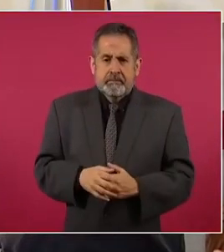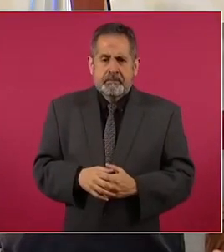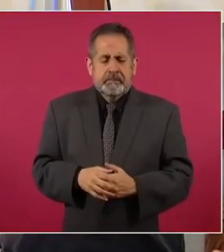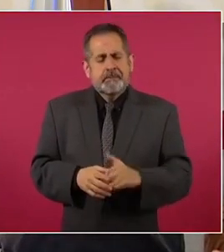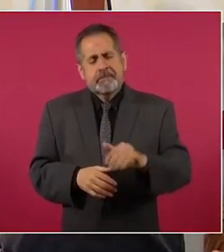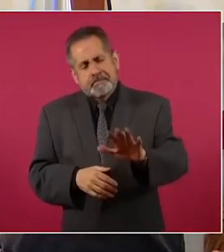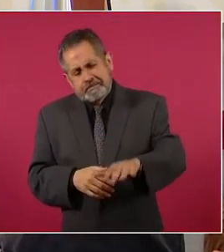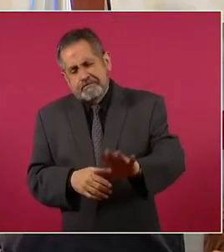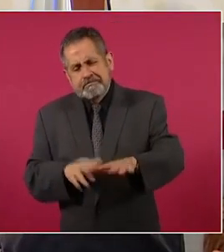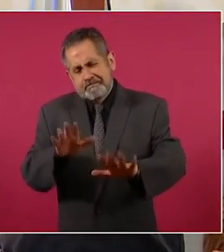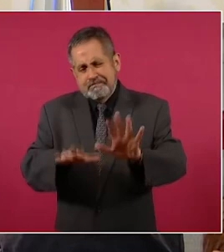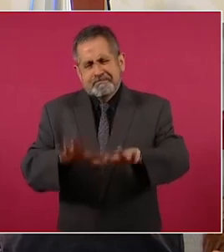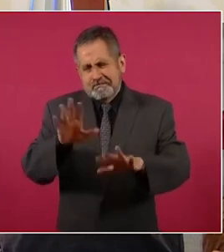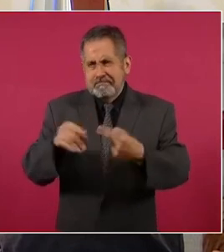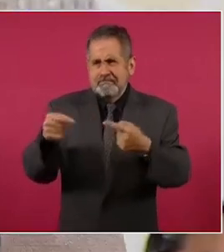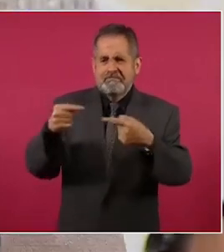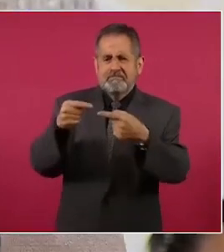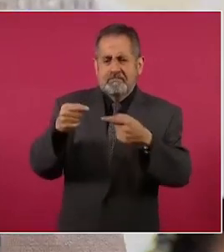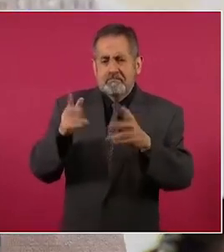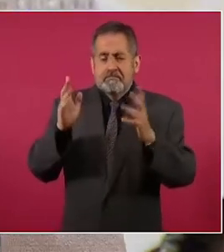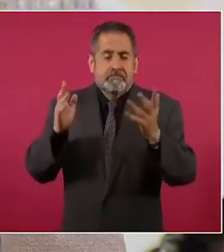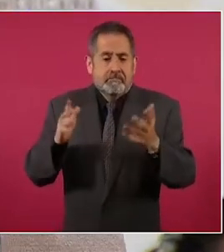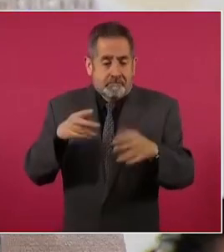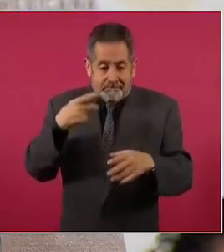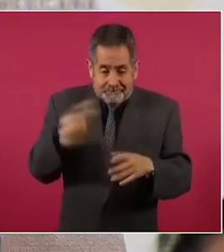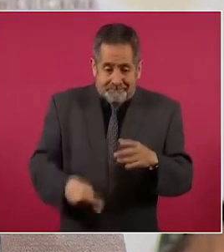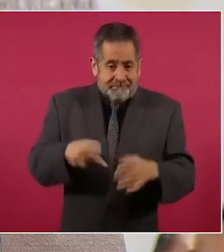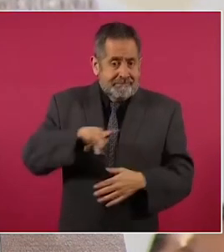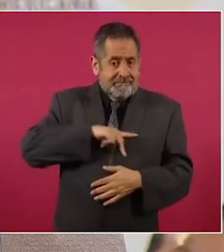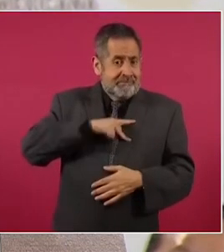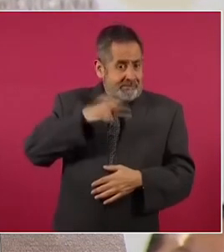casos, pero pues es nuestro patrimonio.